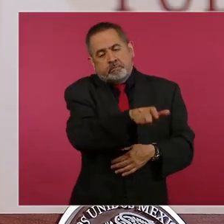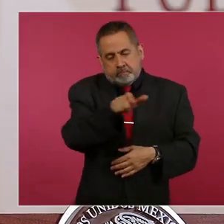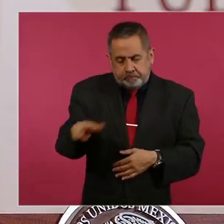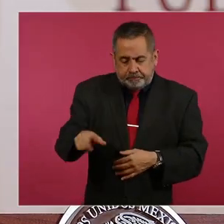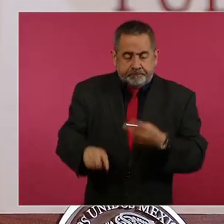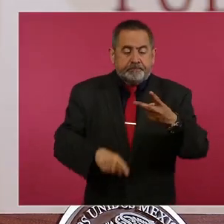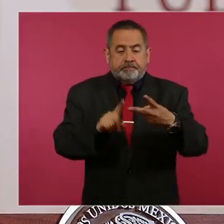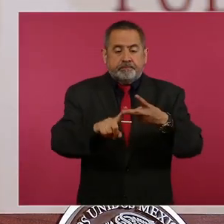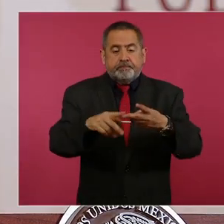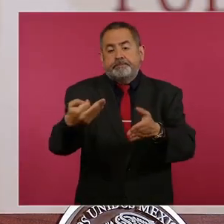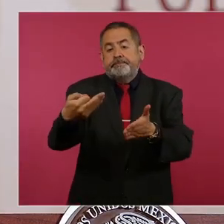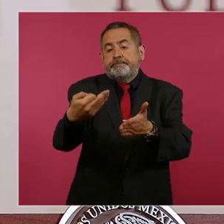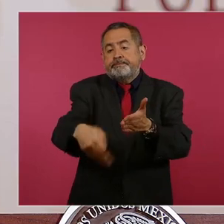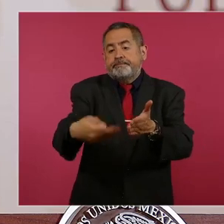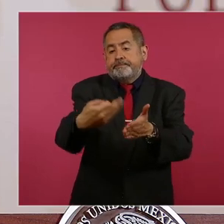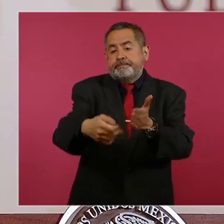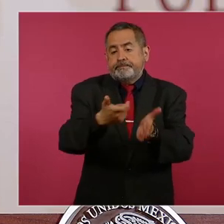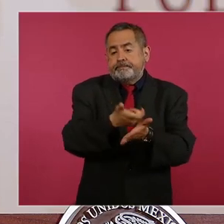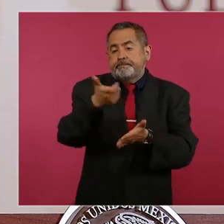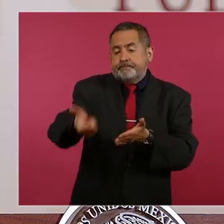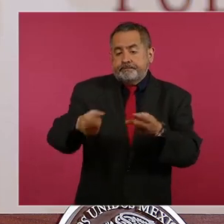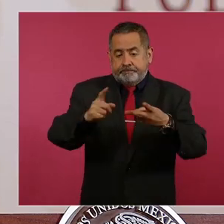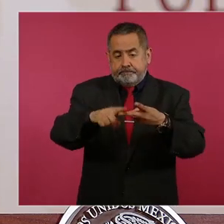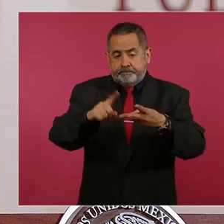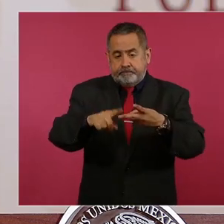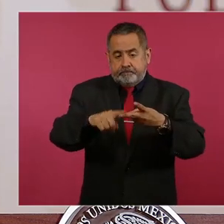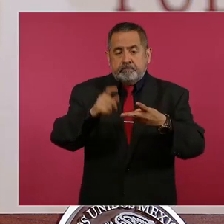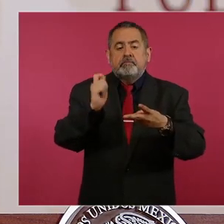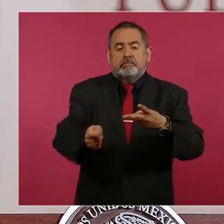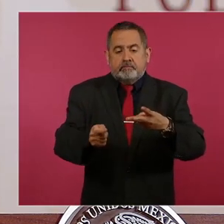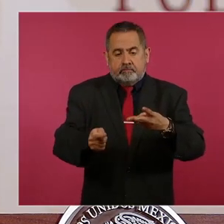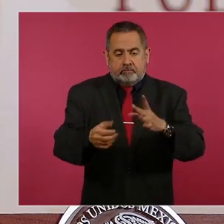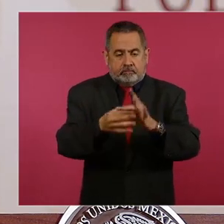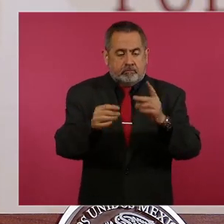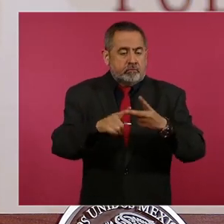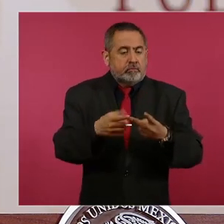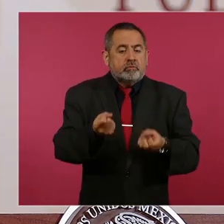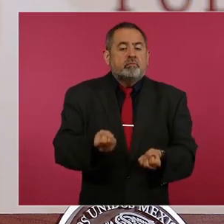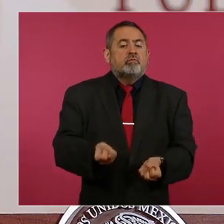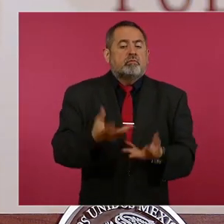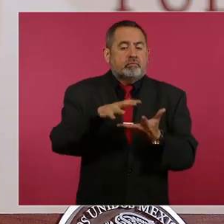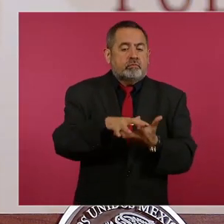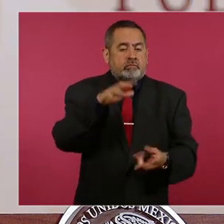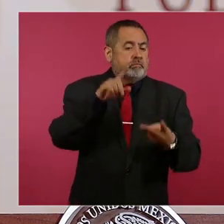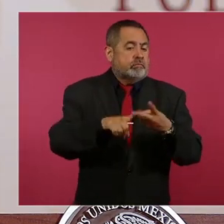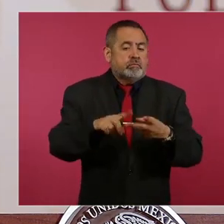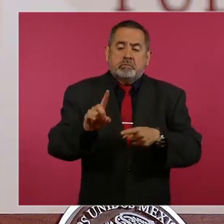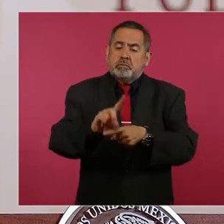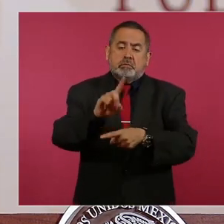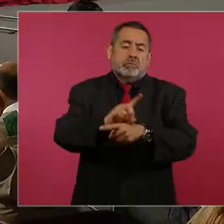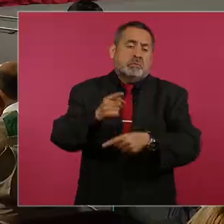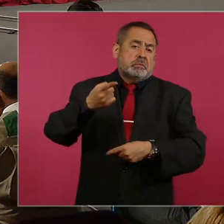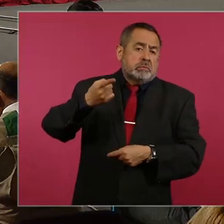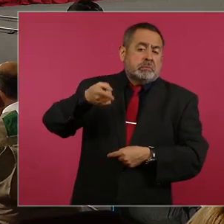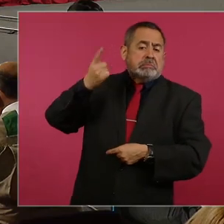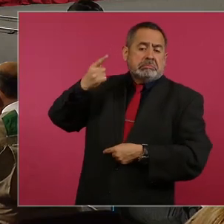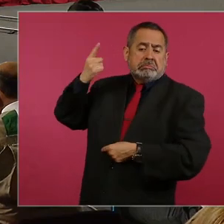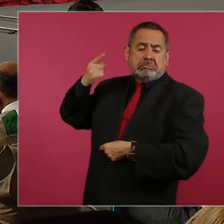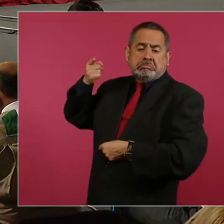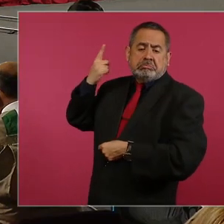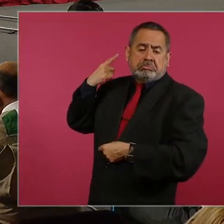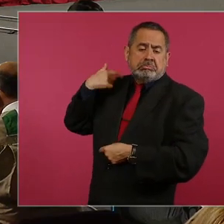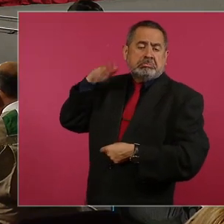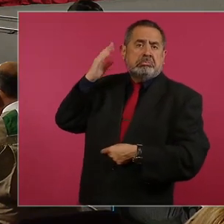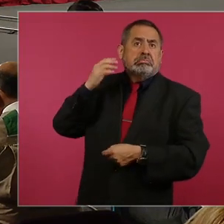adeudos pendientes de pago, que son montos adeudados que vienen ya desde administraciones anteriores,